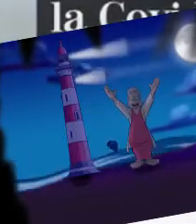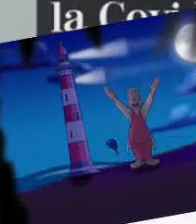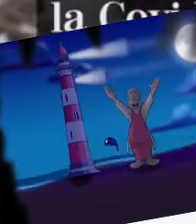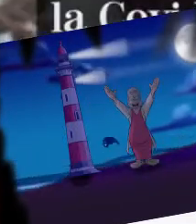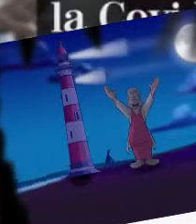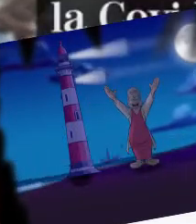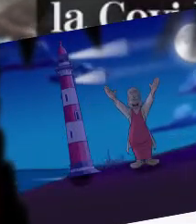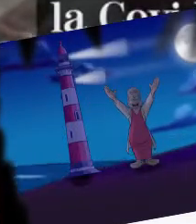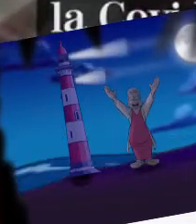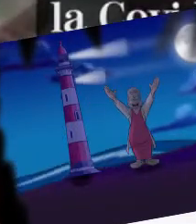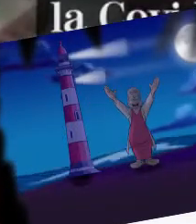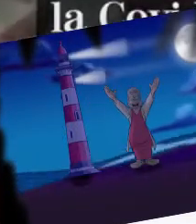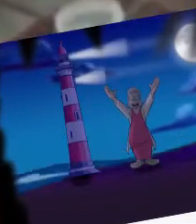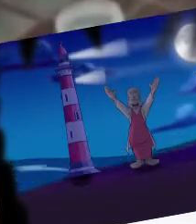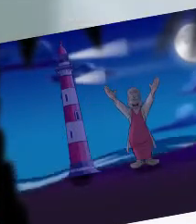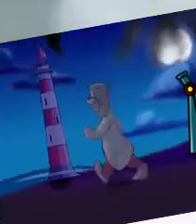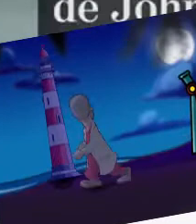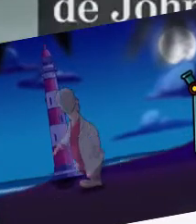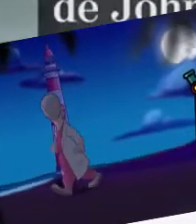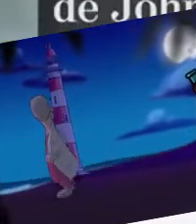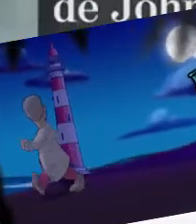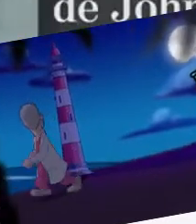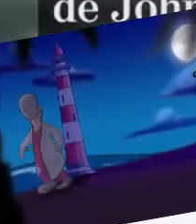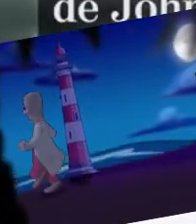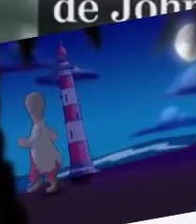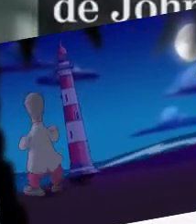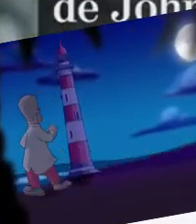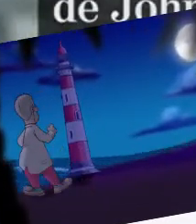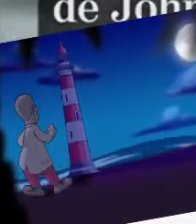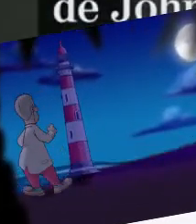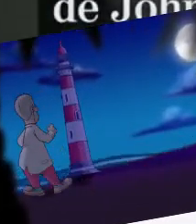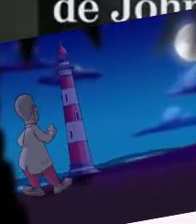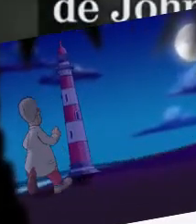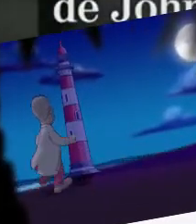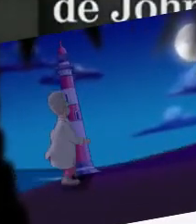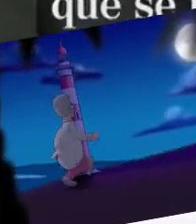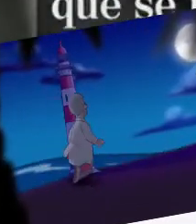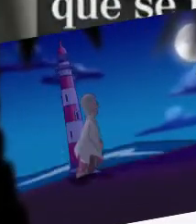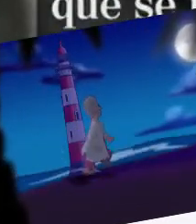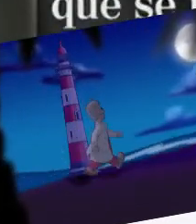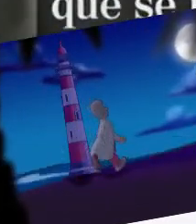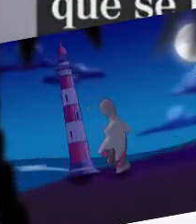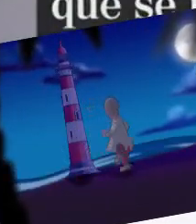aprobar el blindaje de los laboratorios con las vacunas. Esta ley parece escrita